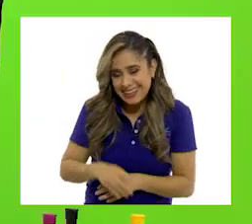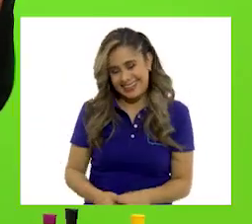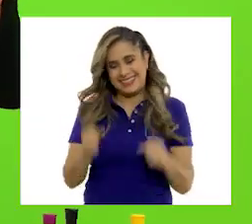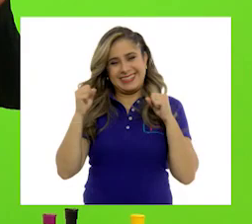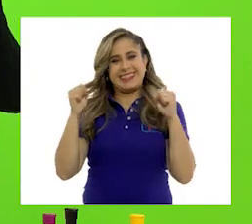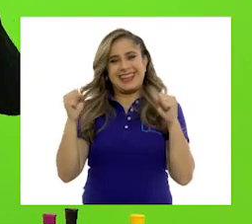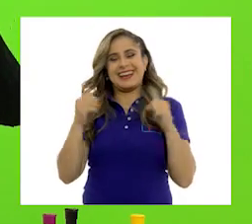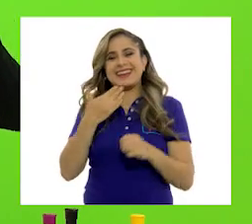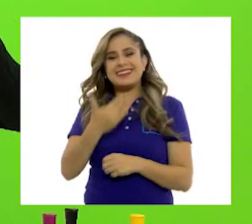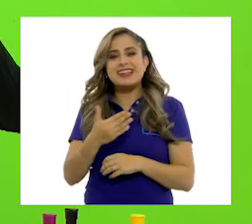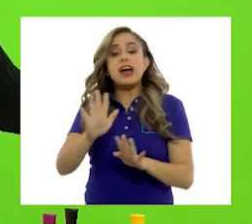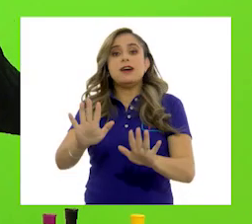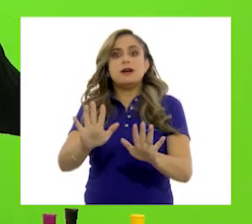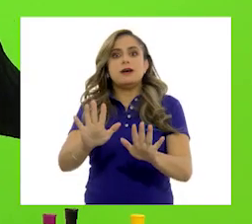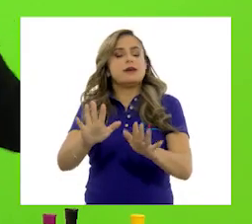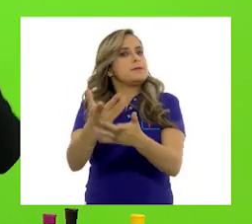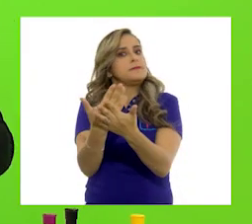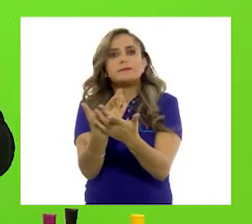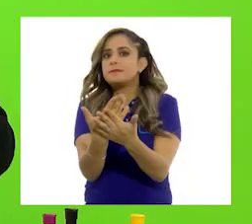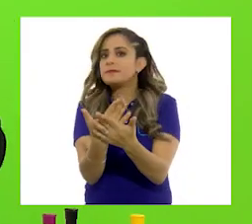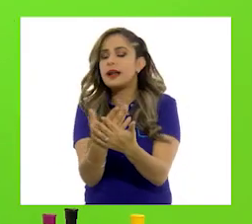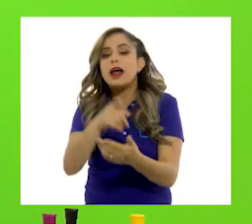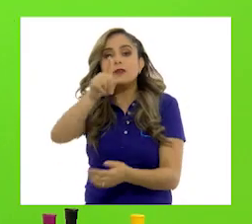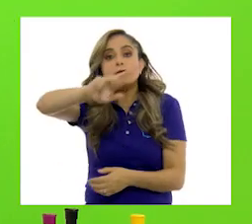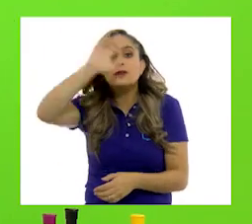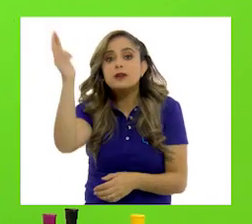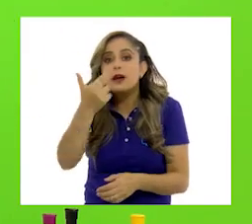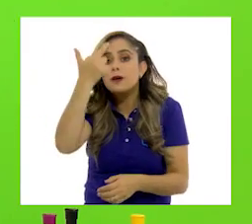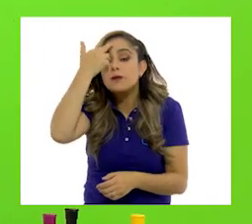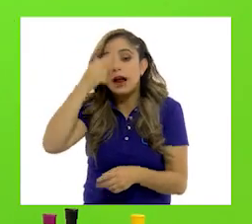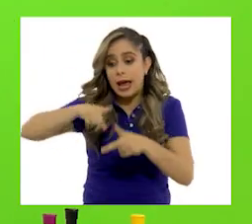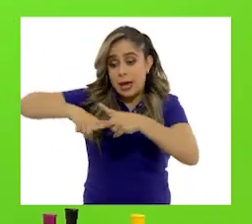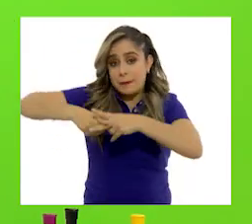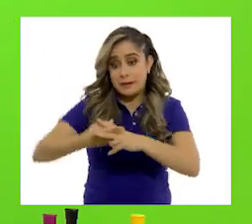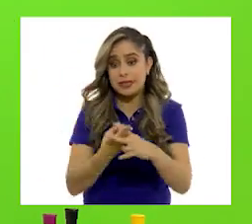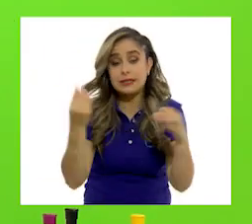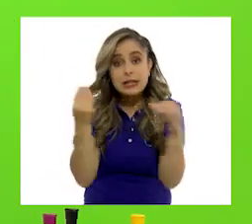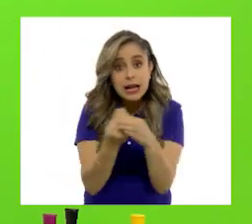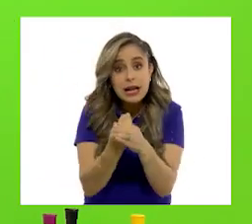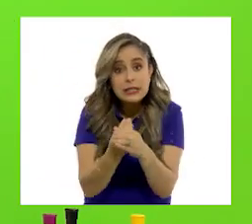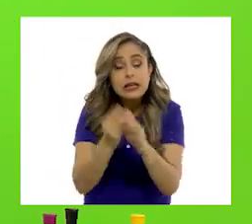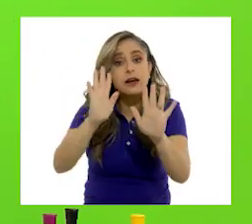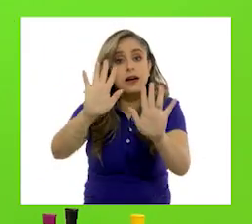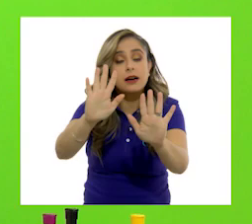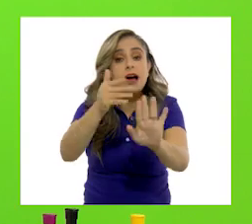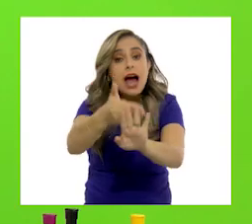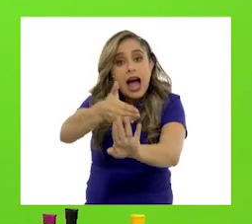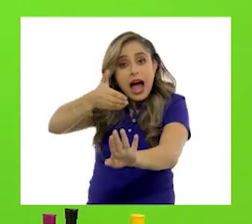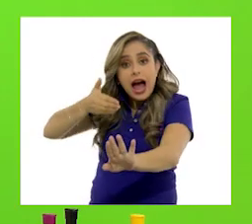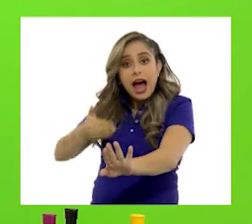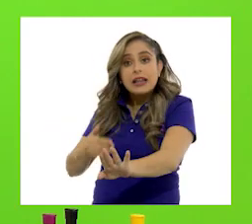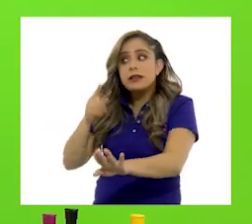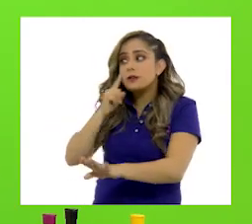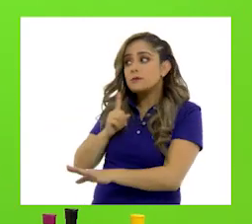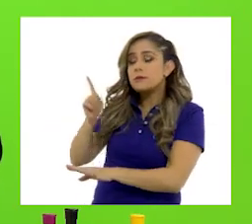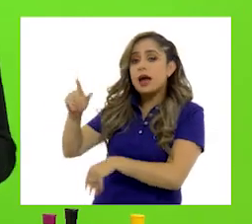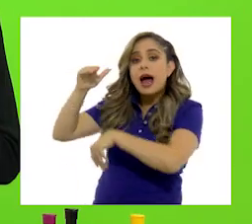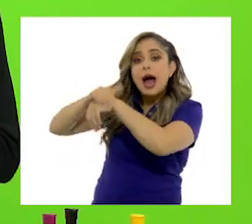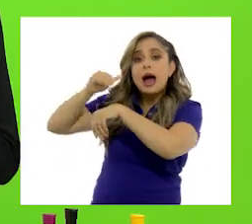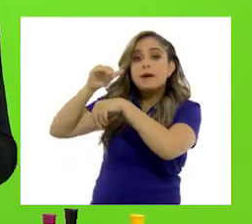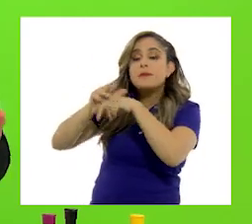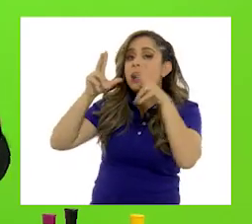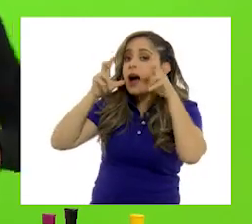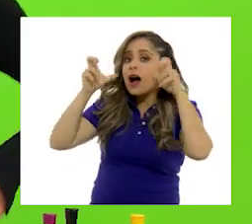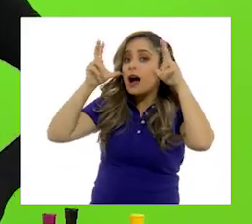Pero no, esperen. Recuerden que antes de iniciar esta aventura es importante escuchar a nuestro amigo Ajolisto,